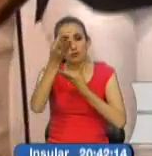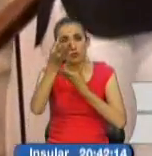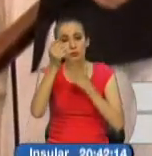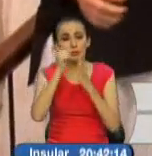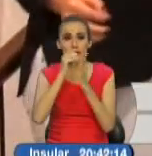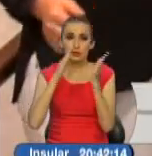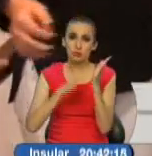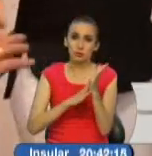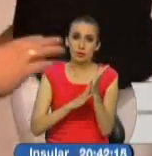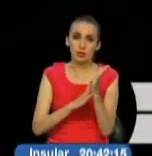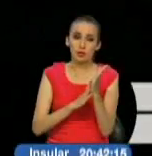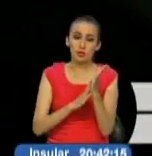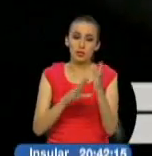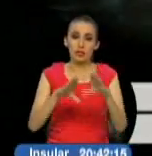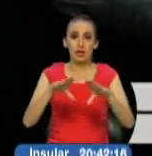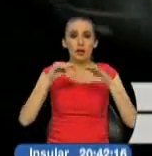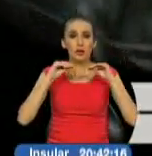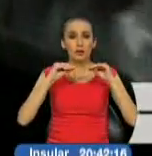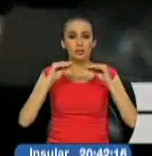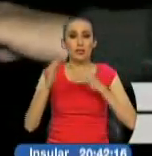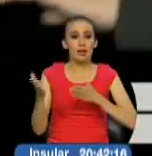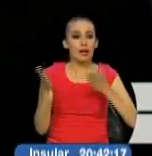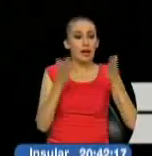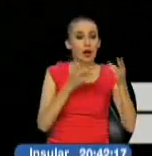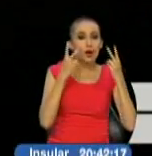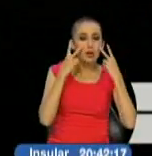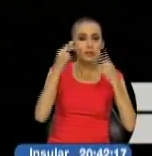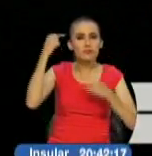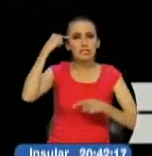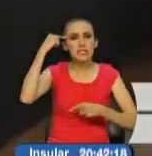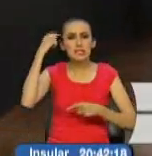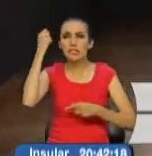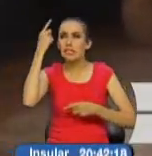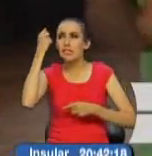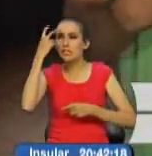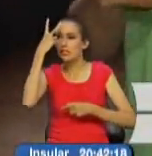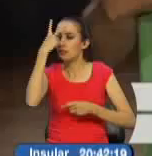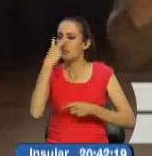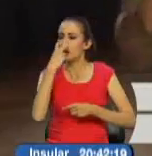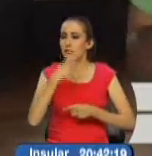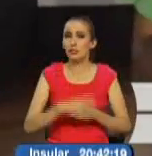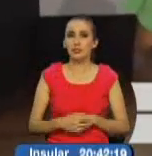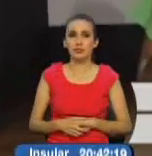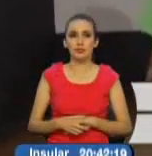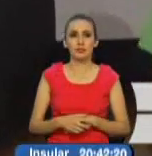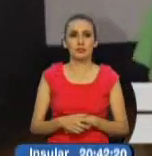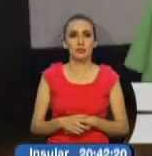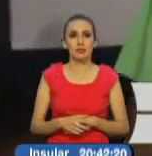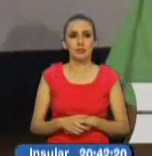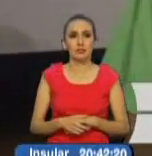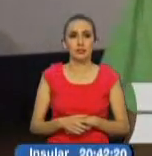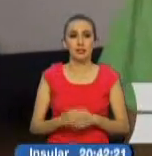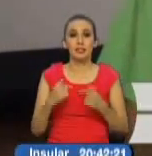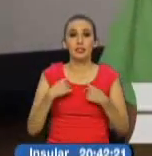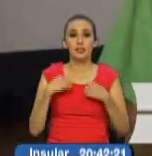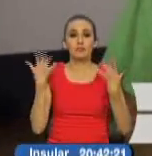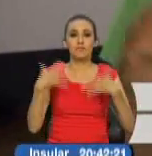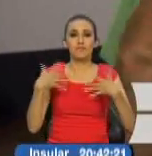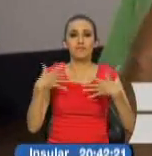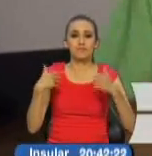proyecto de ponerse también en los zapatos de una persona con discapacidad visual. Un poco de temor a chocar, o